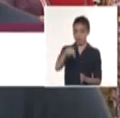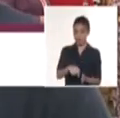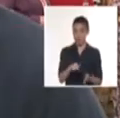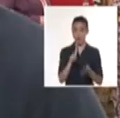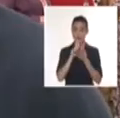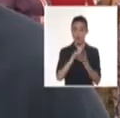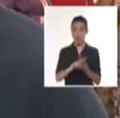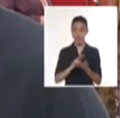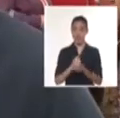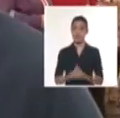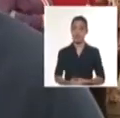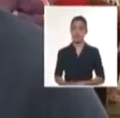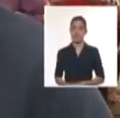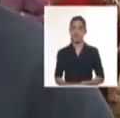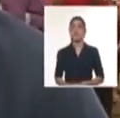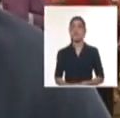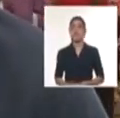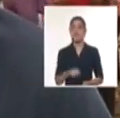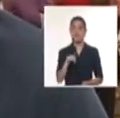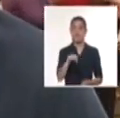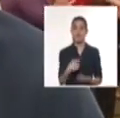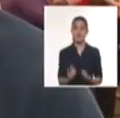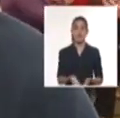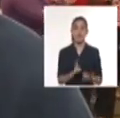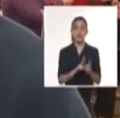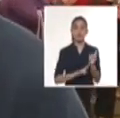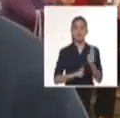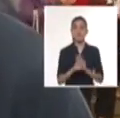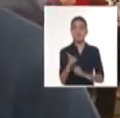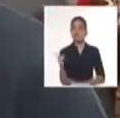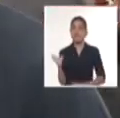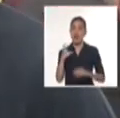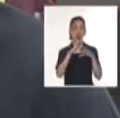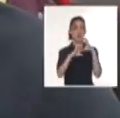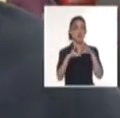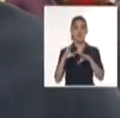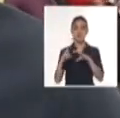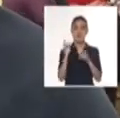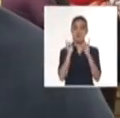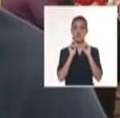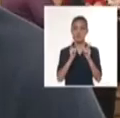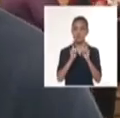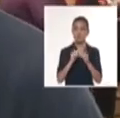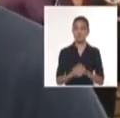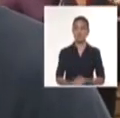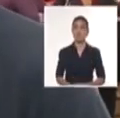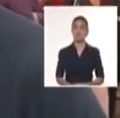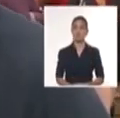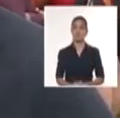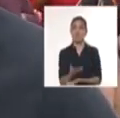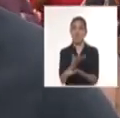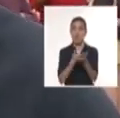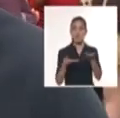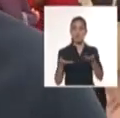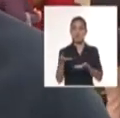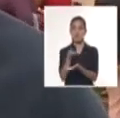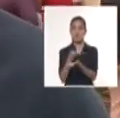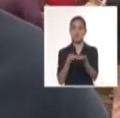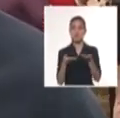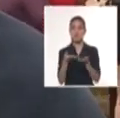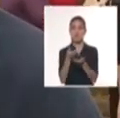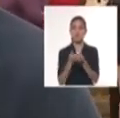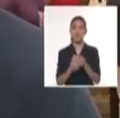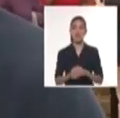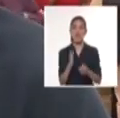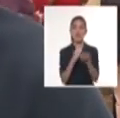que esta es la vanguardia de la comunicación política latinoamericana. Aquí los debates que encontramos, el nivel del